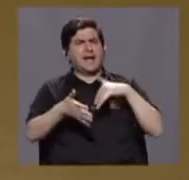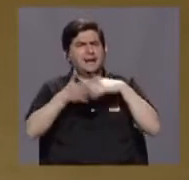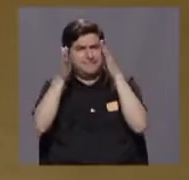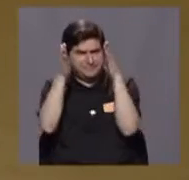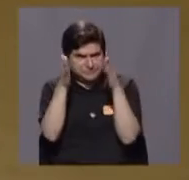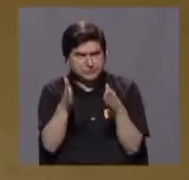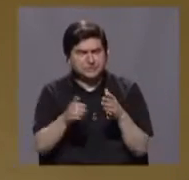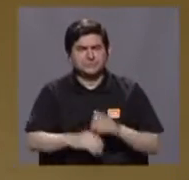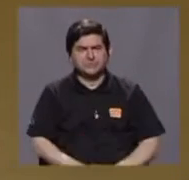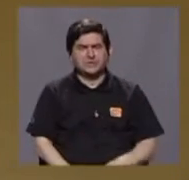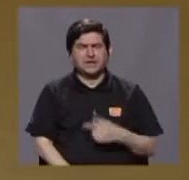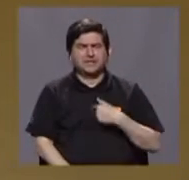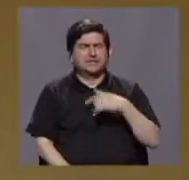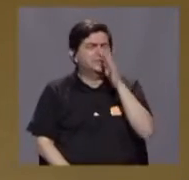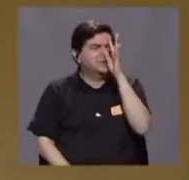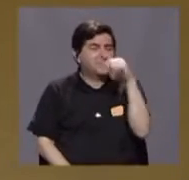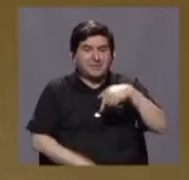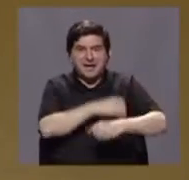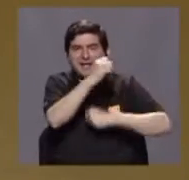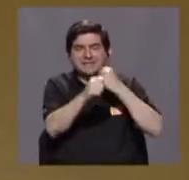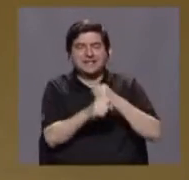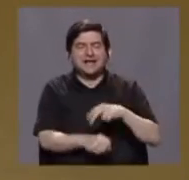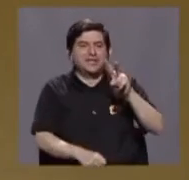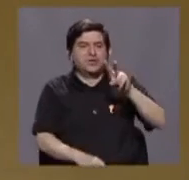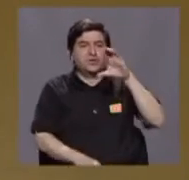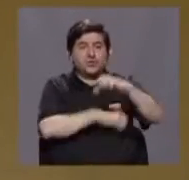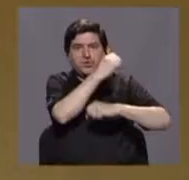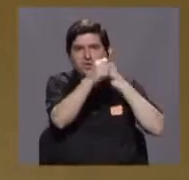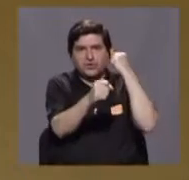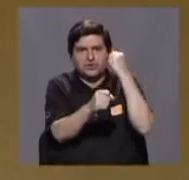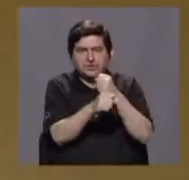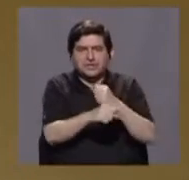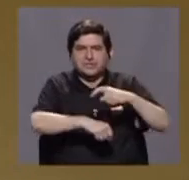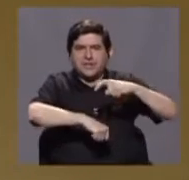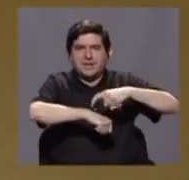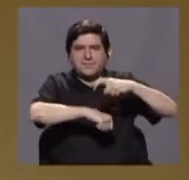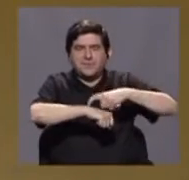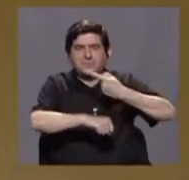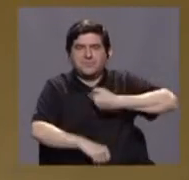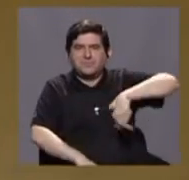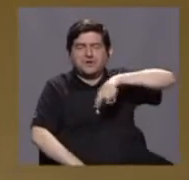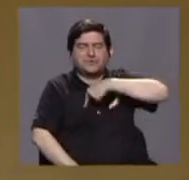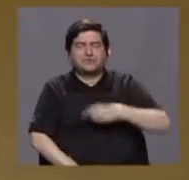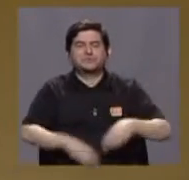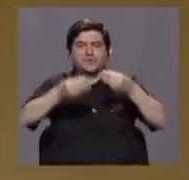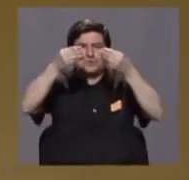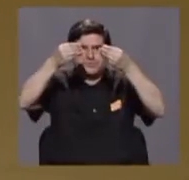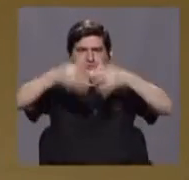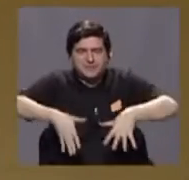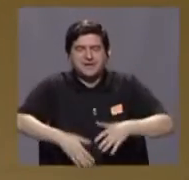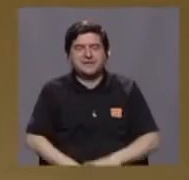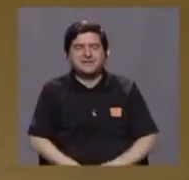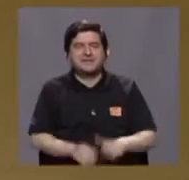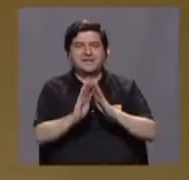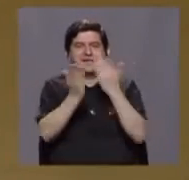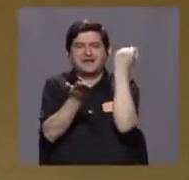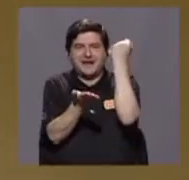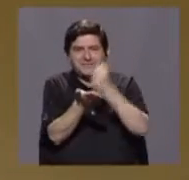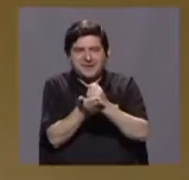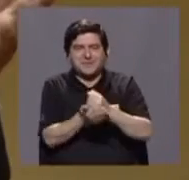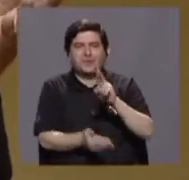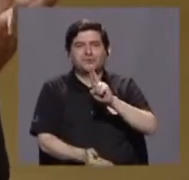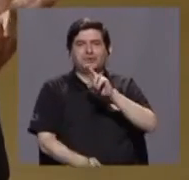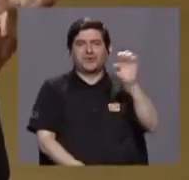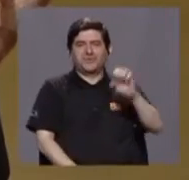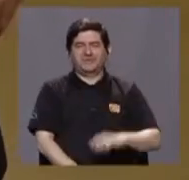estudiantes les hago la broma, este es el año del bicentenario del momento en que perdimos el pasaporte de la Unión Europea. Y una de